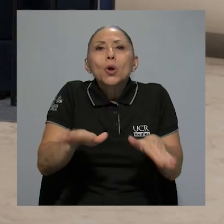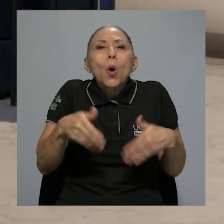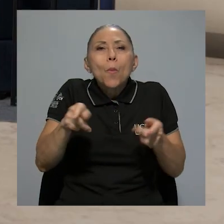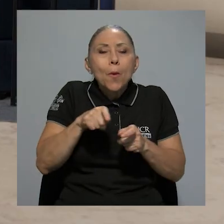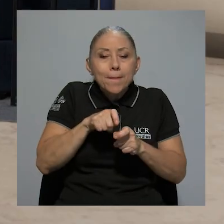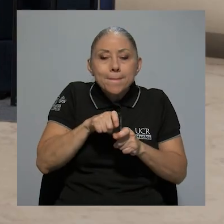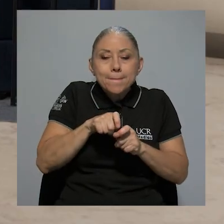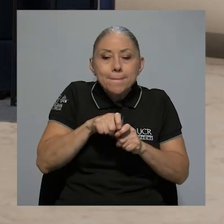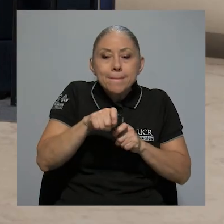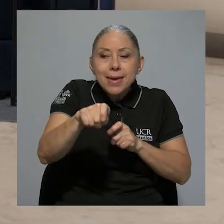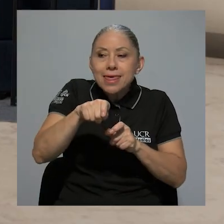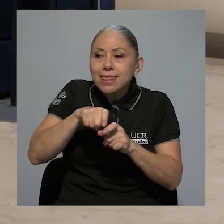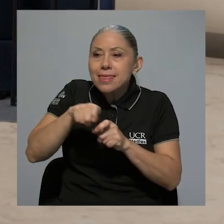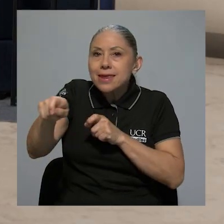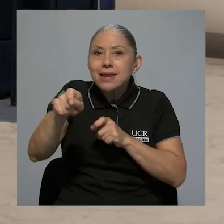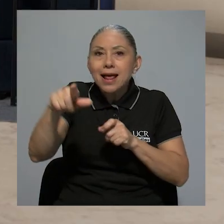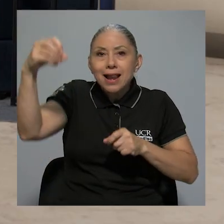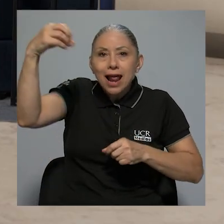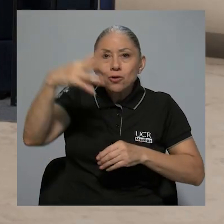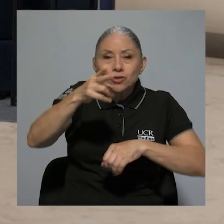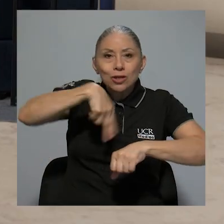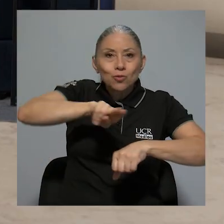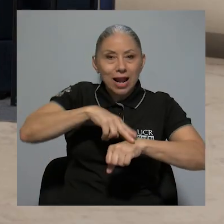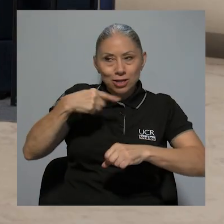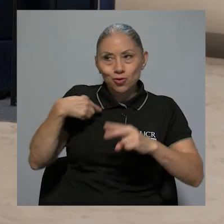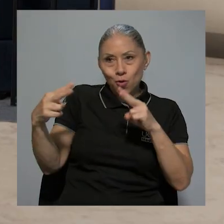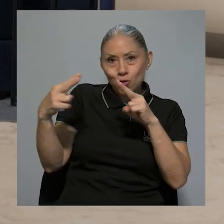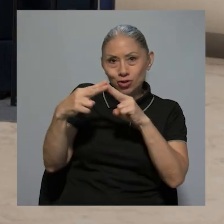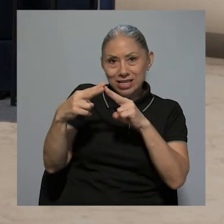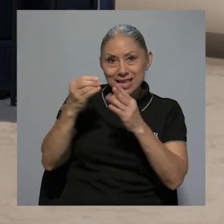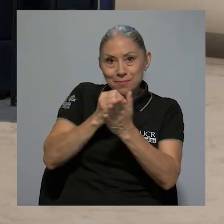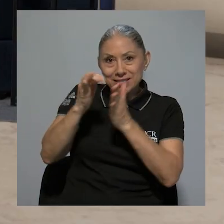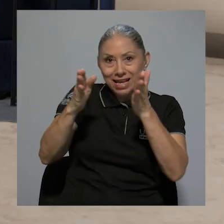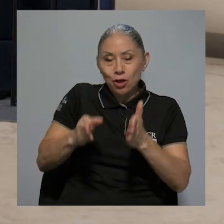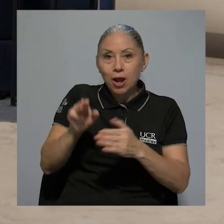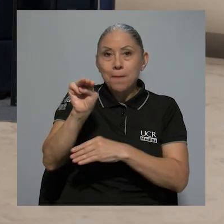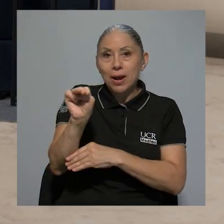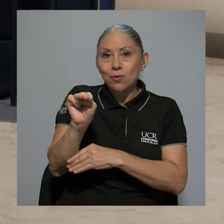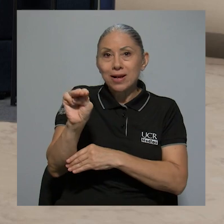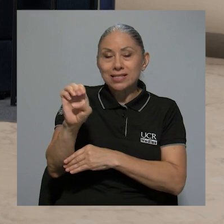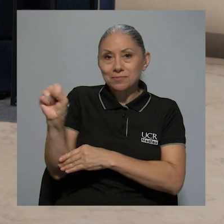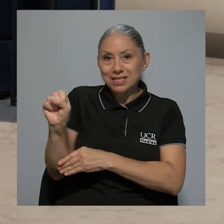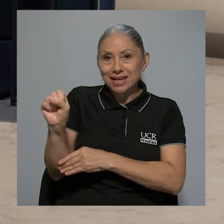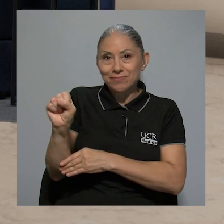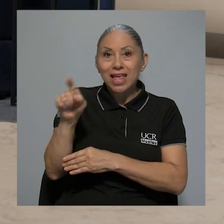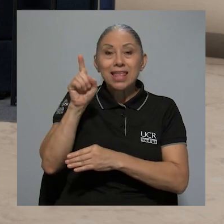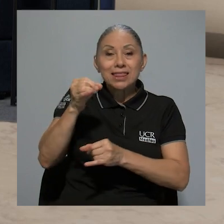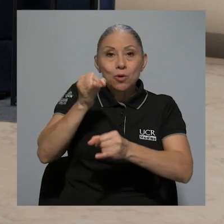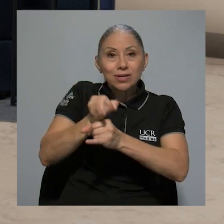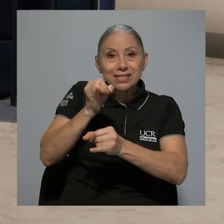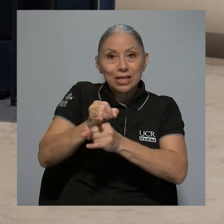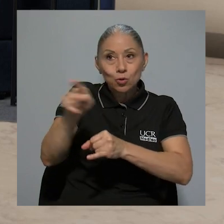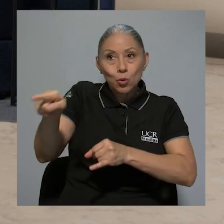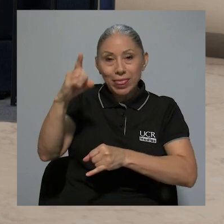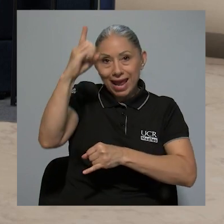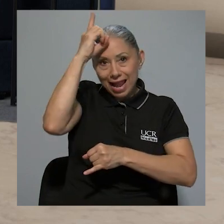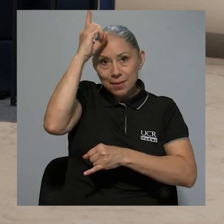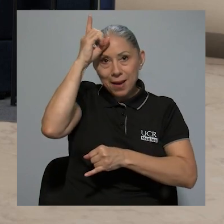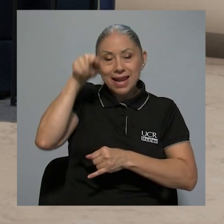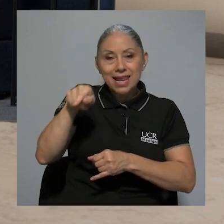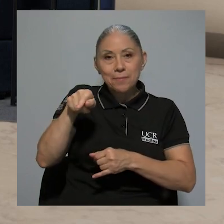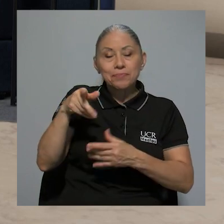la luz natural. Y aquí conocí a un investigador que se llama Manuel Spitzan del Max Planck Institute en Tübingen, en